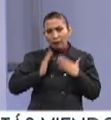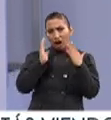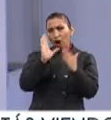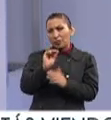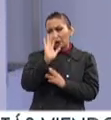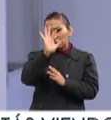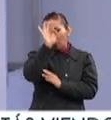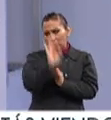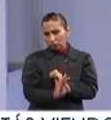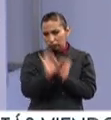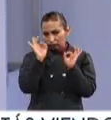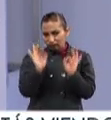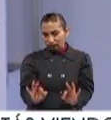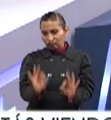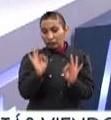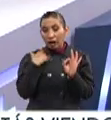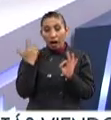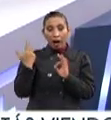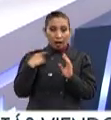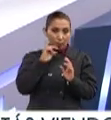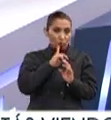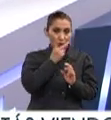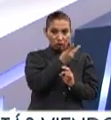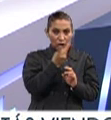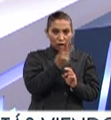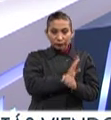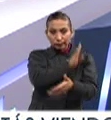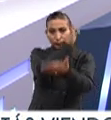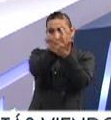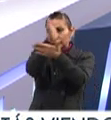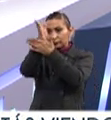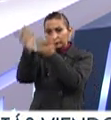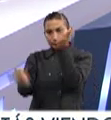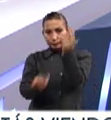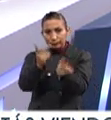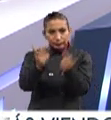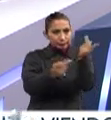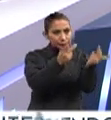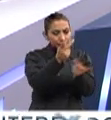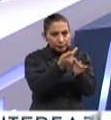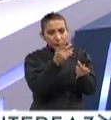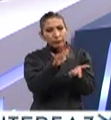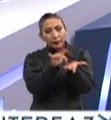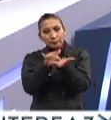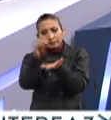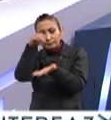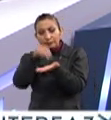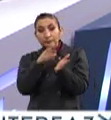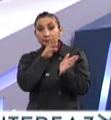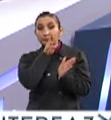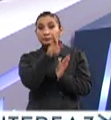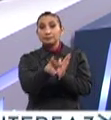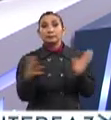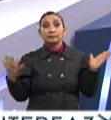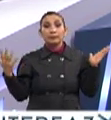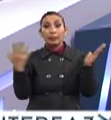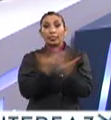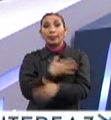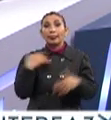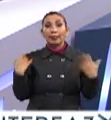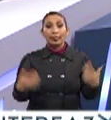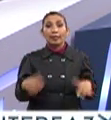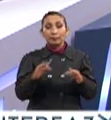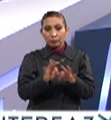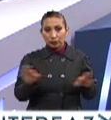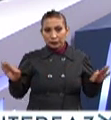del 95%, las compañeras salieron a preguntar y nos dieron resultados muy,